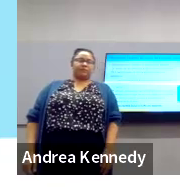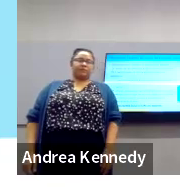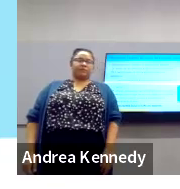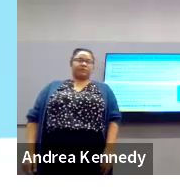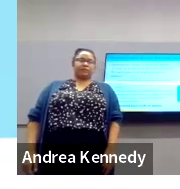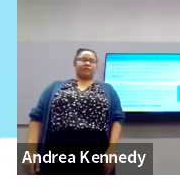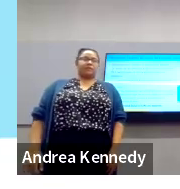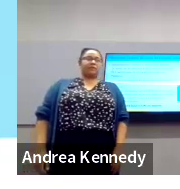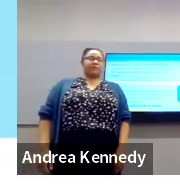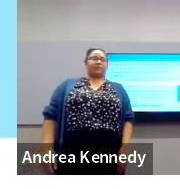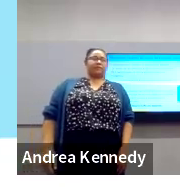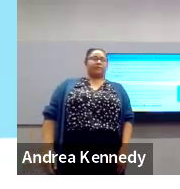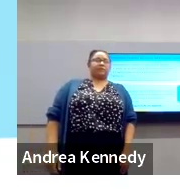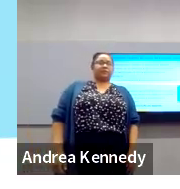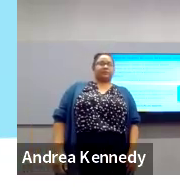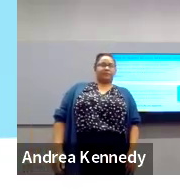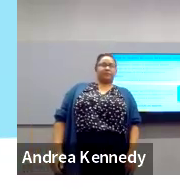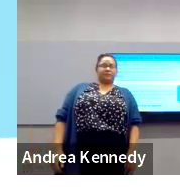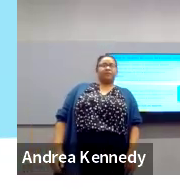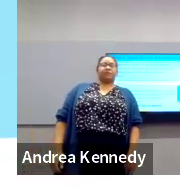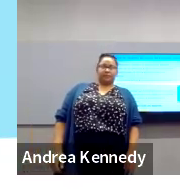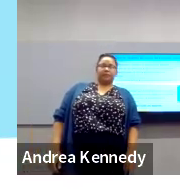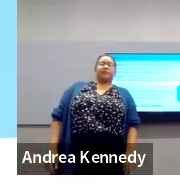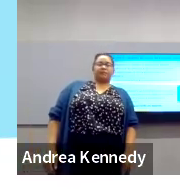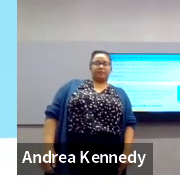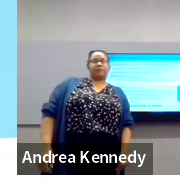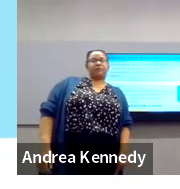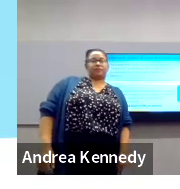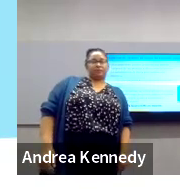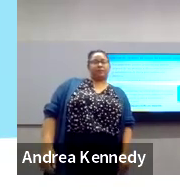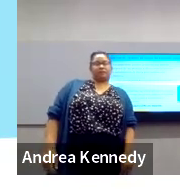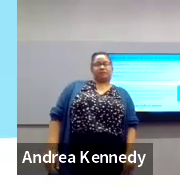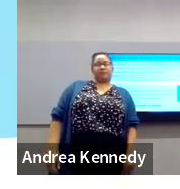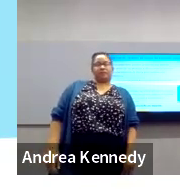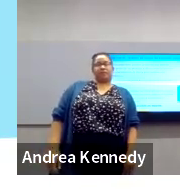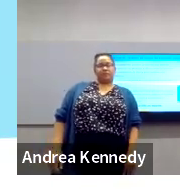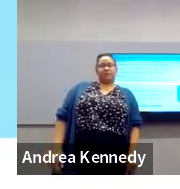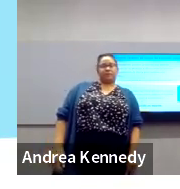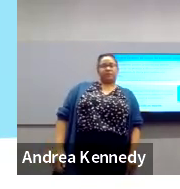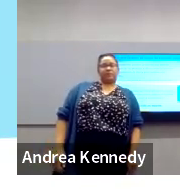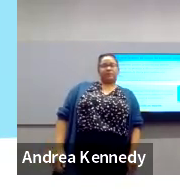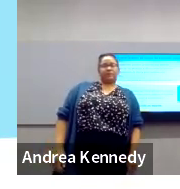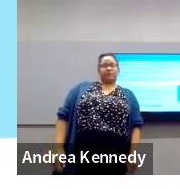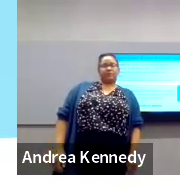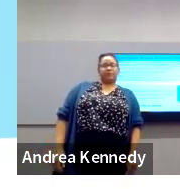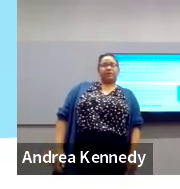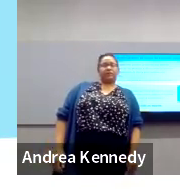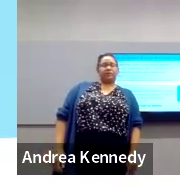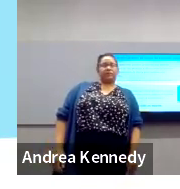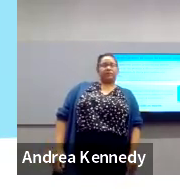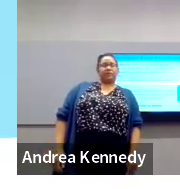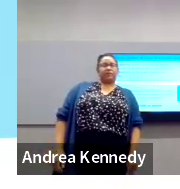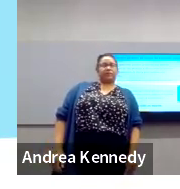les va a ayudar porque no va a estar variando la cantidad de servicios públicos que están pagando, van a